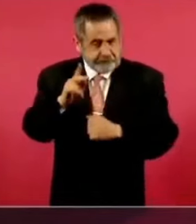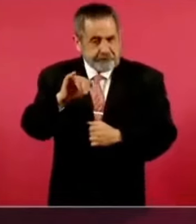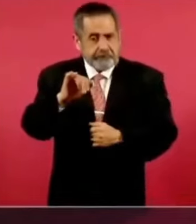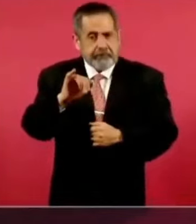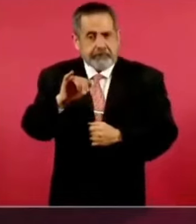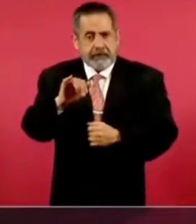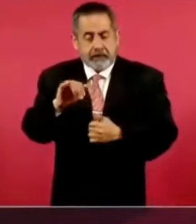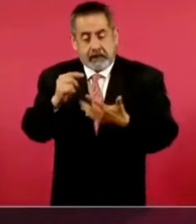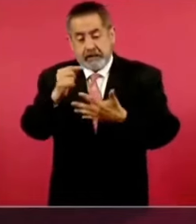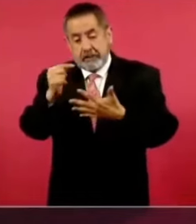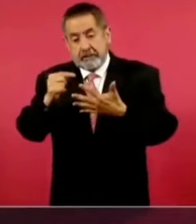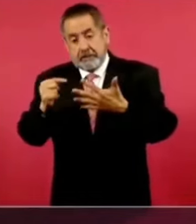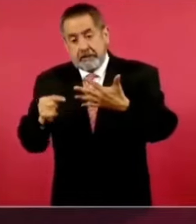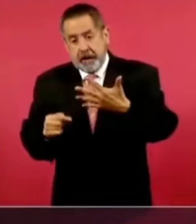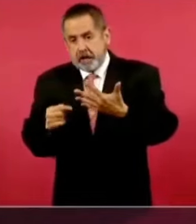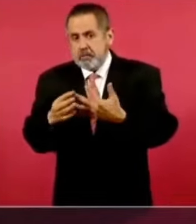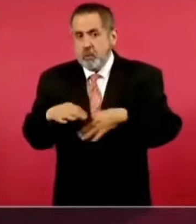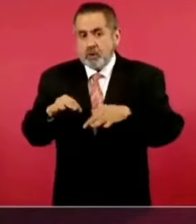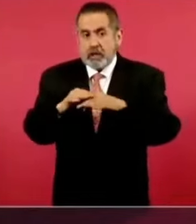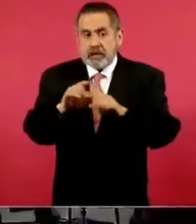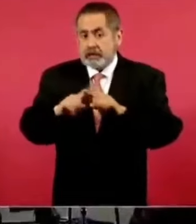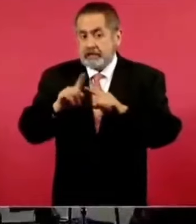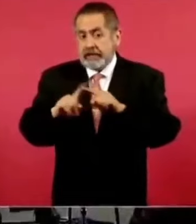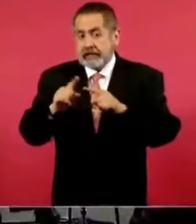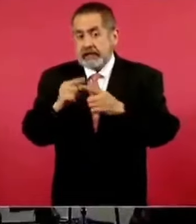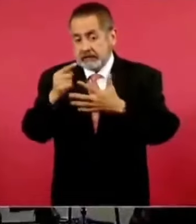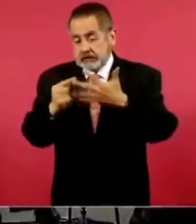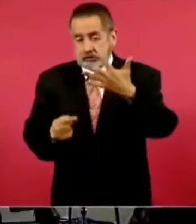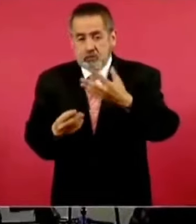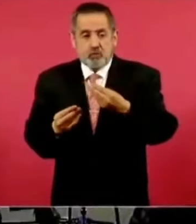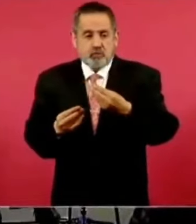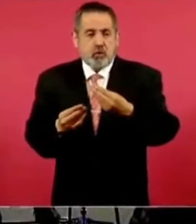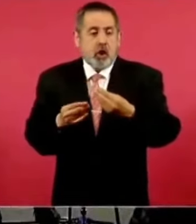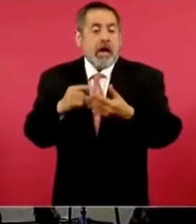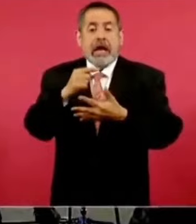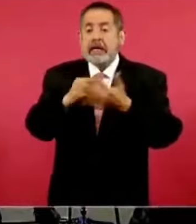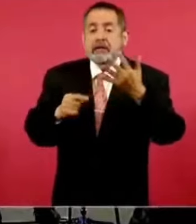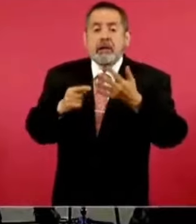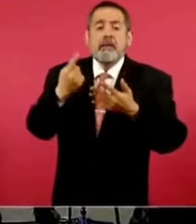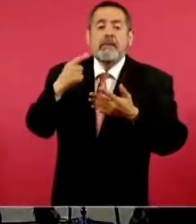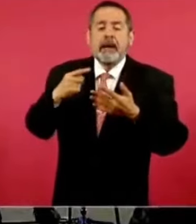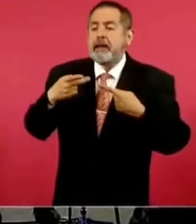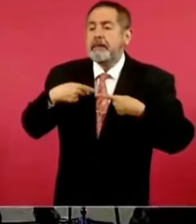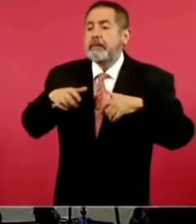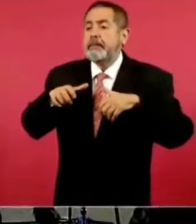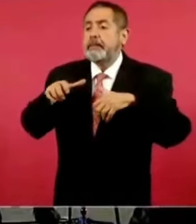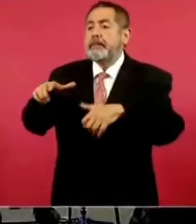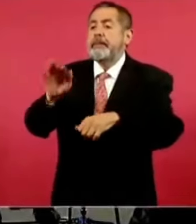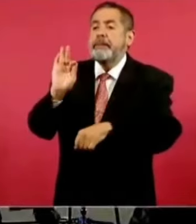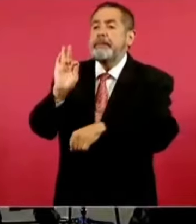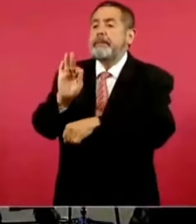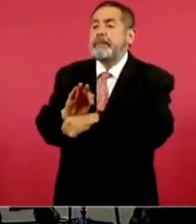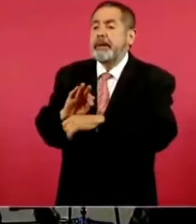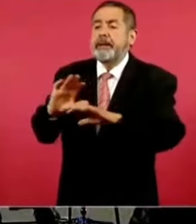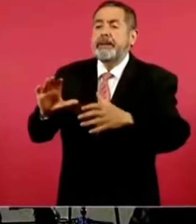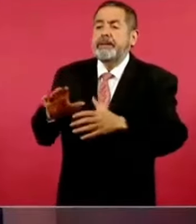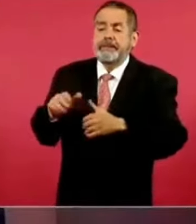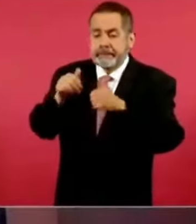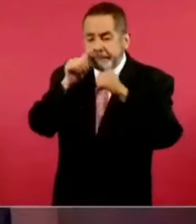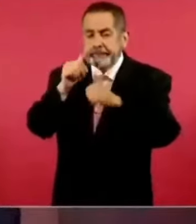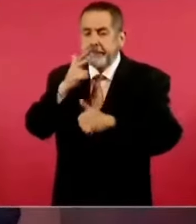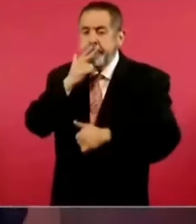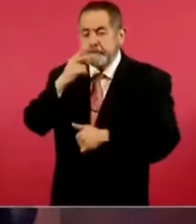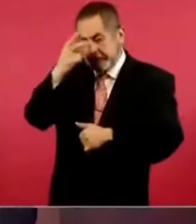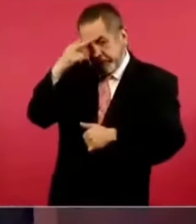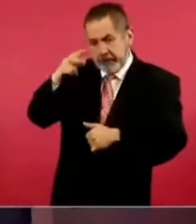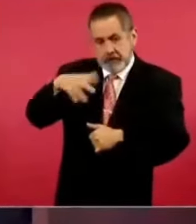un paquete de reformas importantes en beneficio del pueblo de México. Es